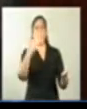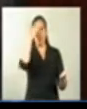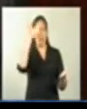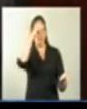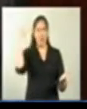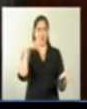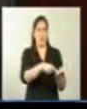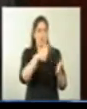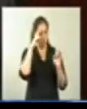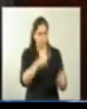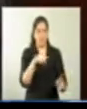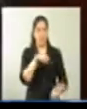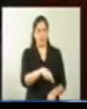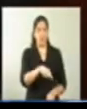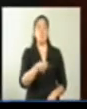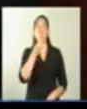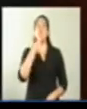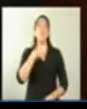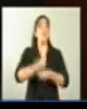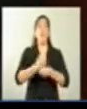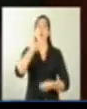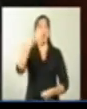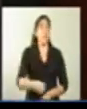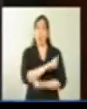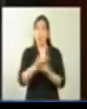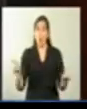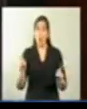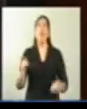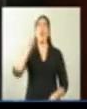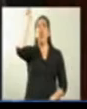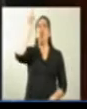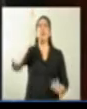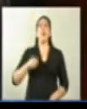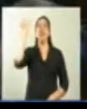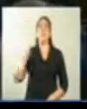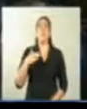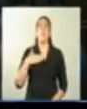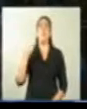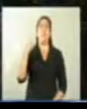Argentina. Si yo no lo hiciere, que Dios y la patria me lo demanden.